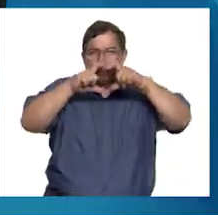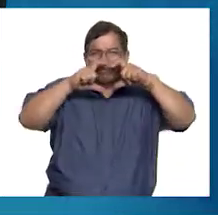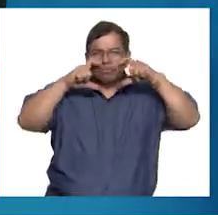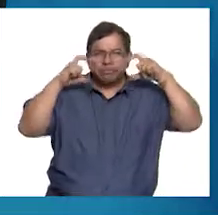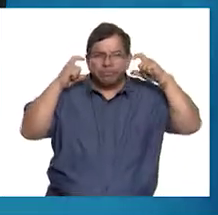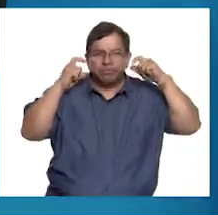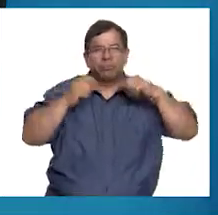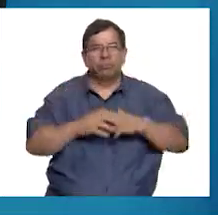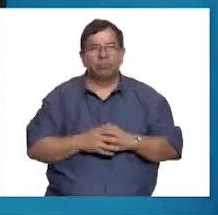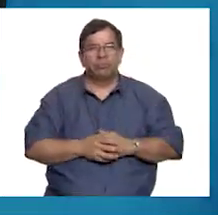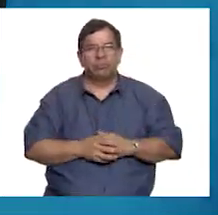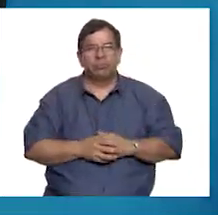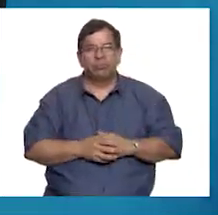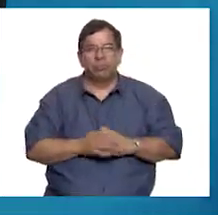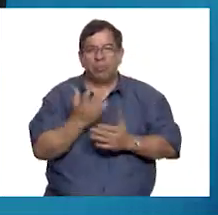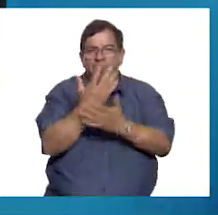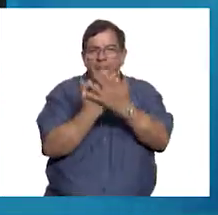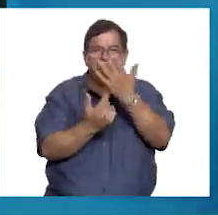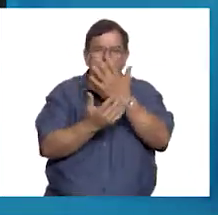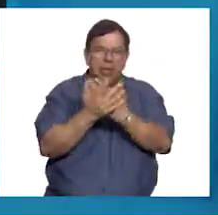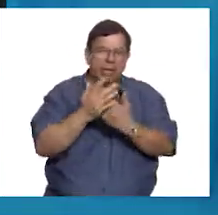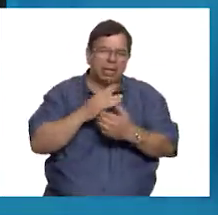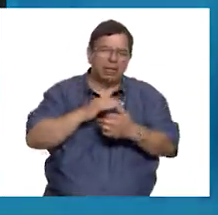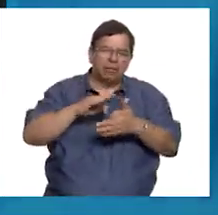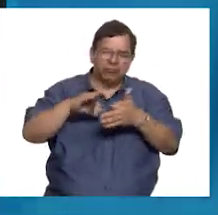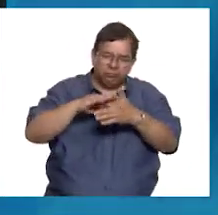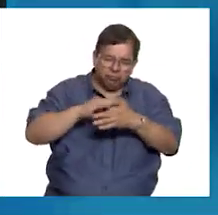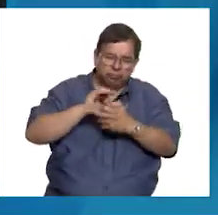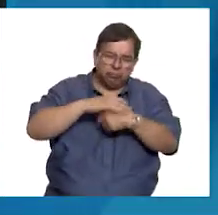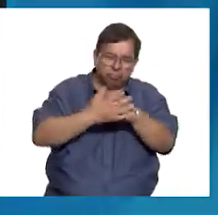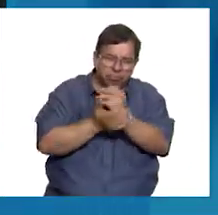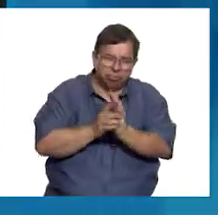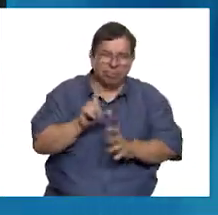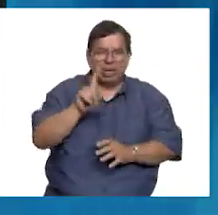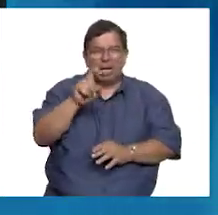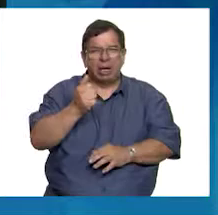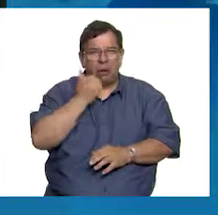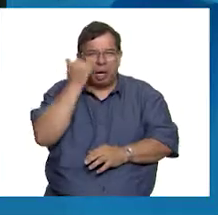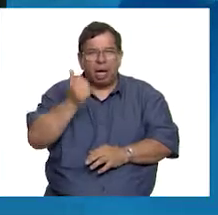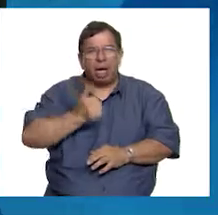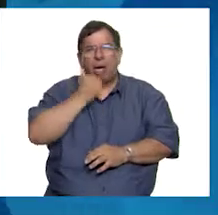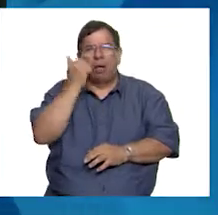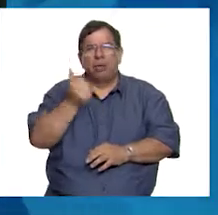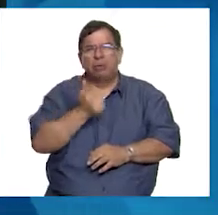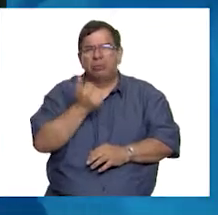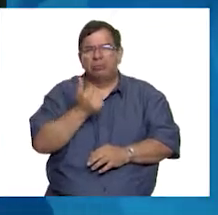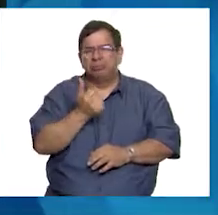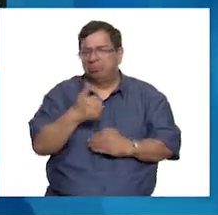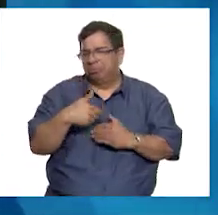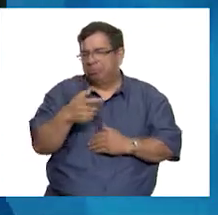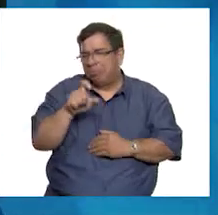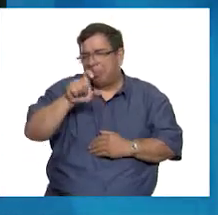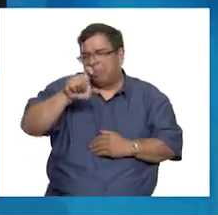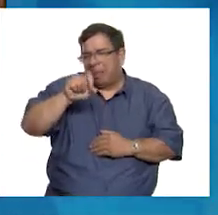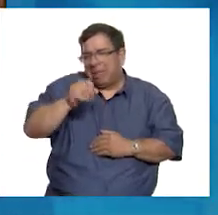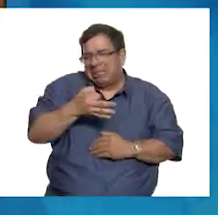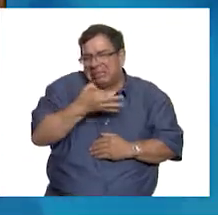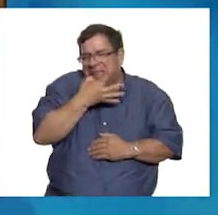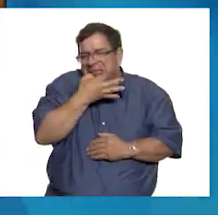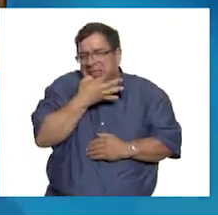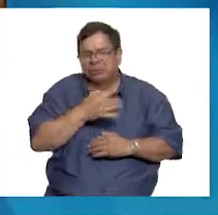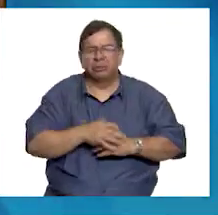cubrebocas. Lava tus manos frecuentemente con agua y con jabón por lo menos durante 20 segundos.